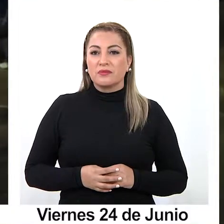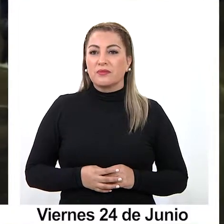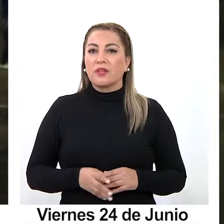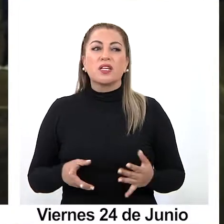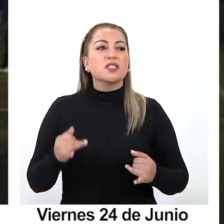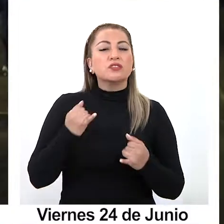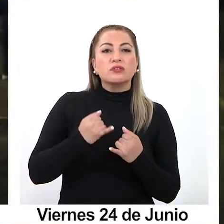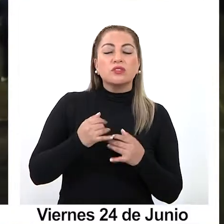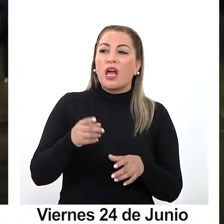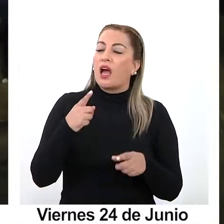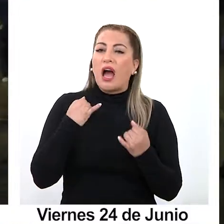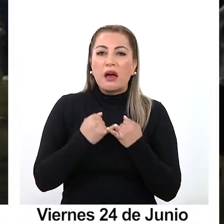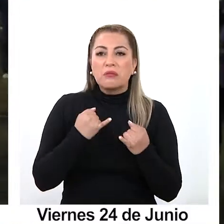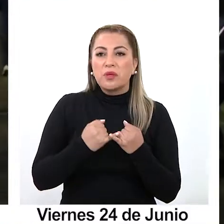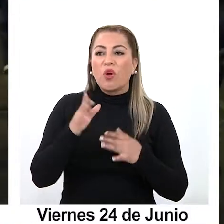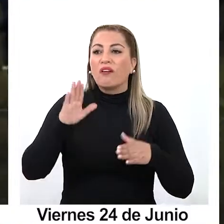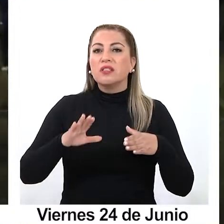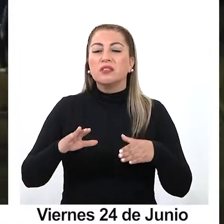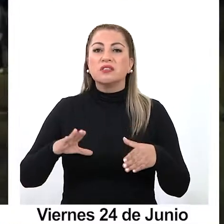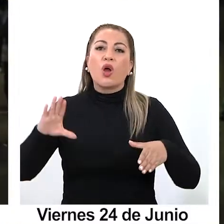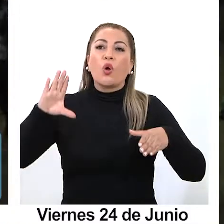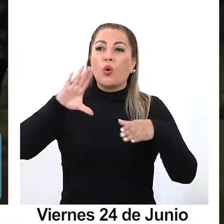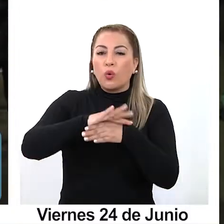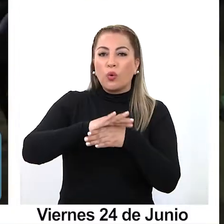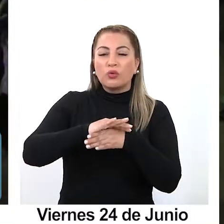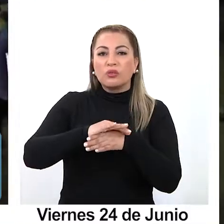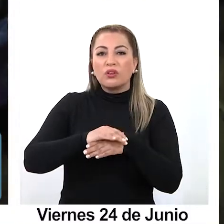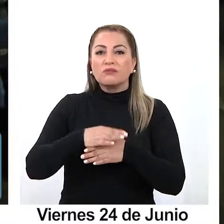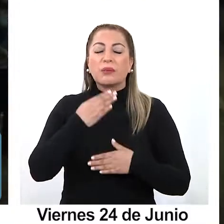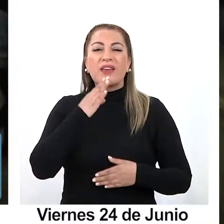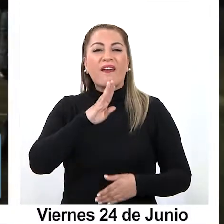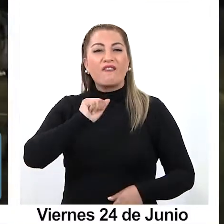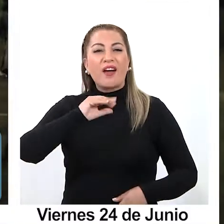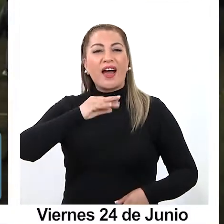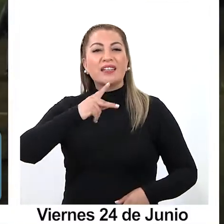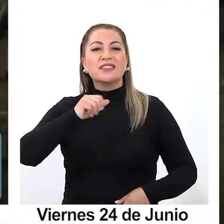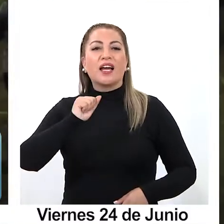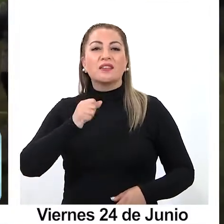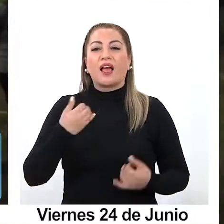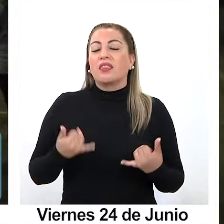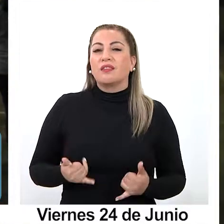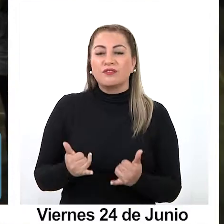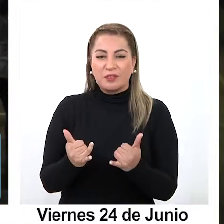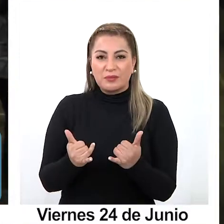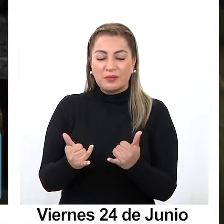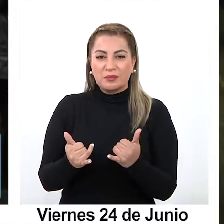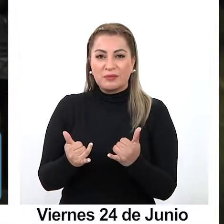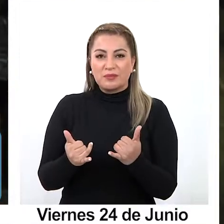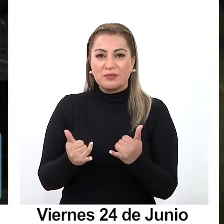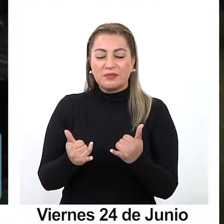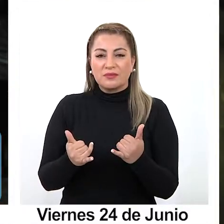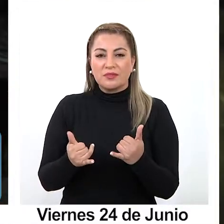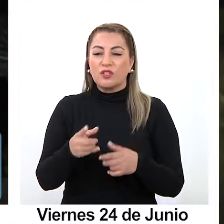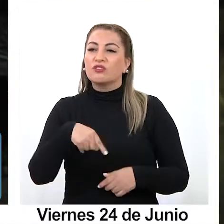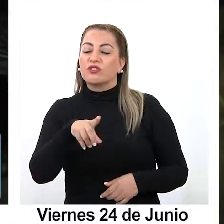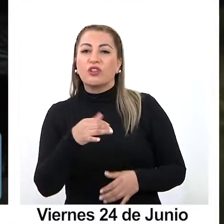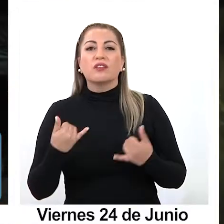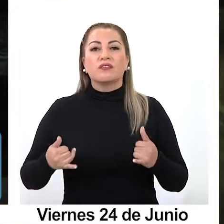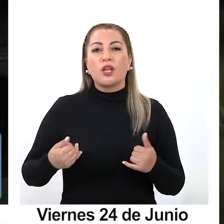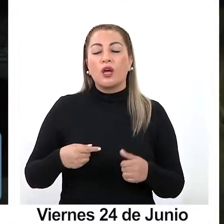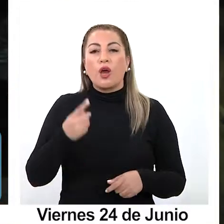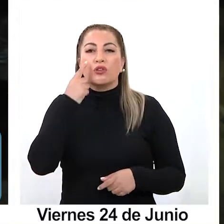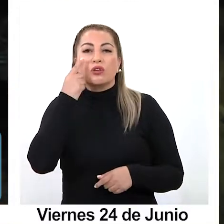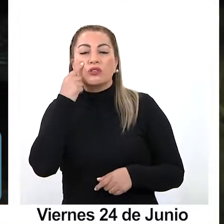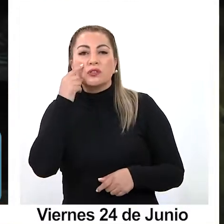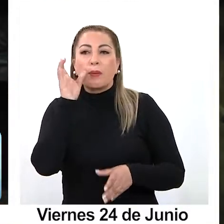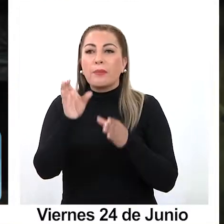sociales. Sociales es lo que le llamamos nosotros, que nos juntamos todos los salseros, bachateros, que se dice, y la pasamos re bien. Como digo, ahí se pasa bien, no